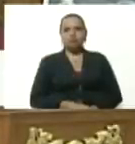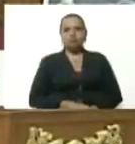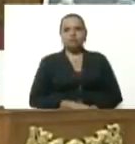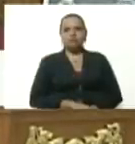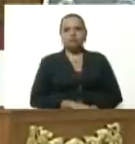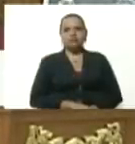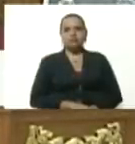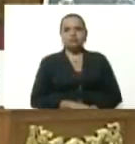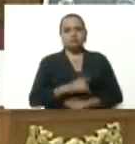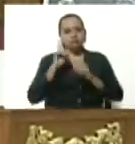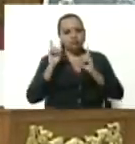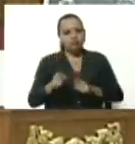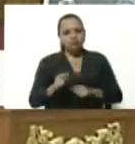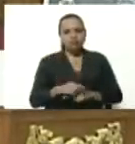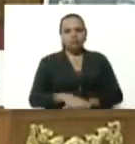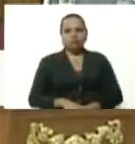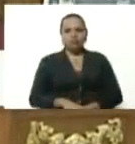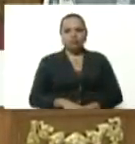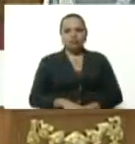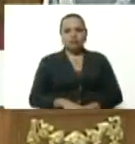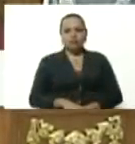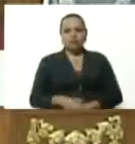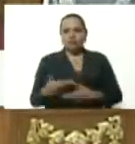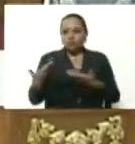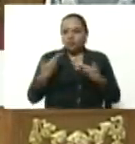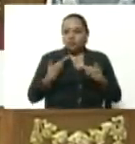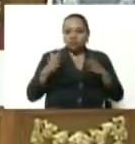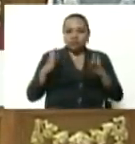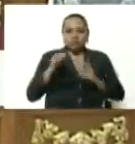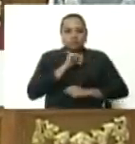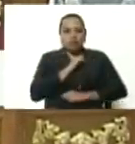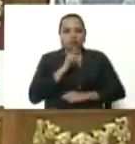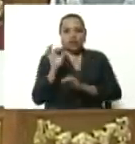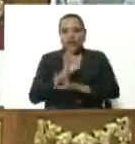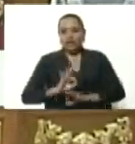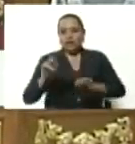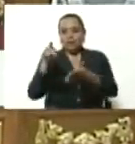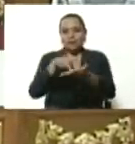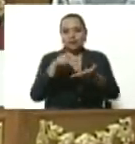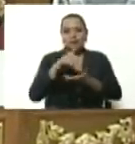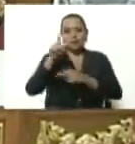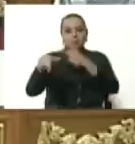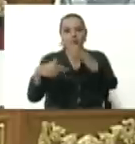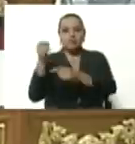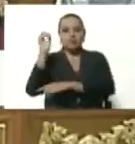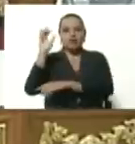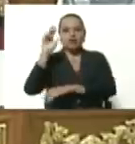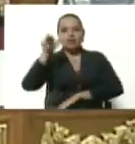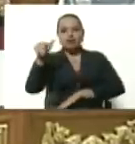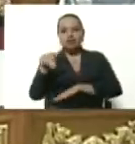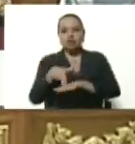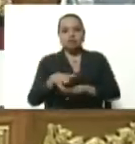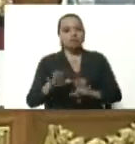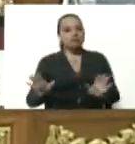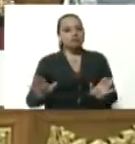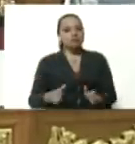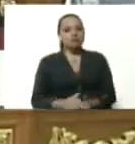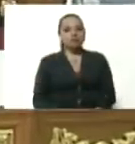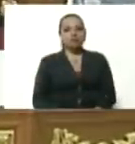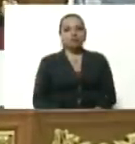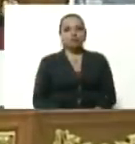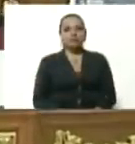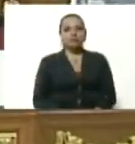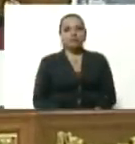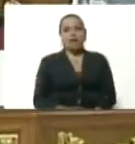Eso es también, entre otras cosas, para meterle miedo, para que nadie se postule para la próxima Asamblea Nacional. No, me